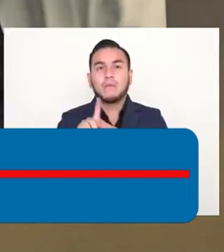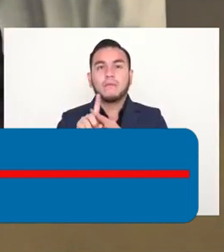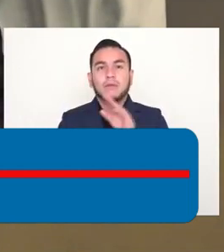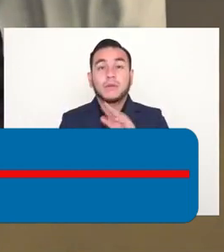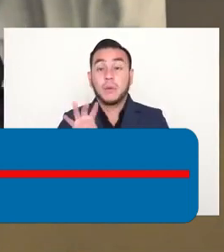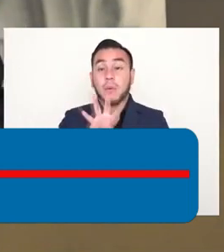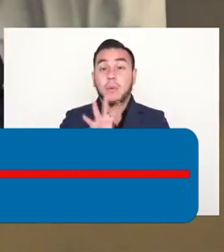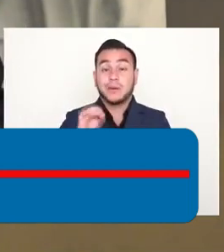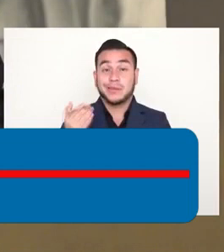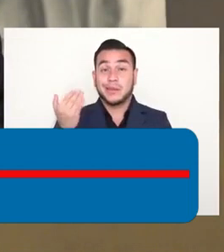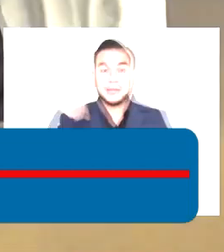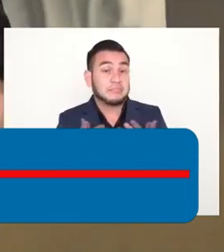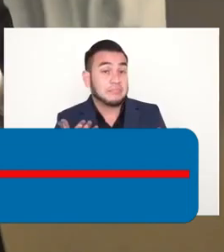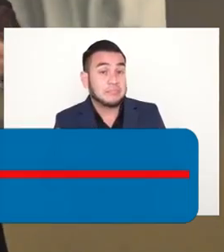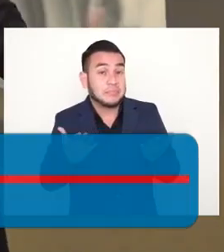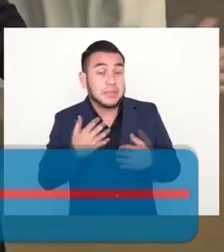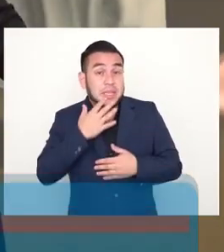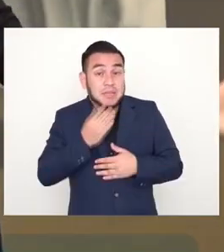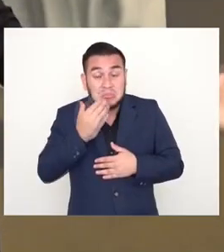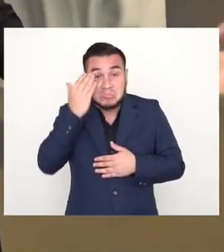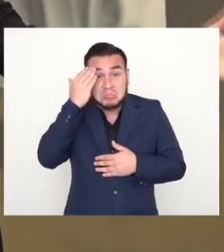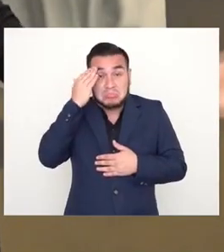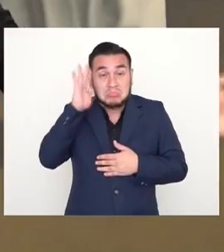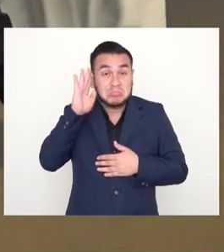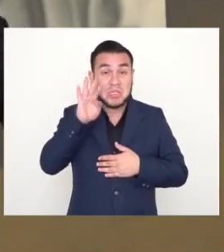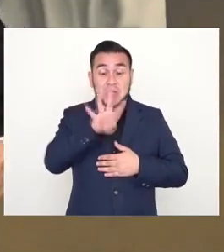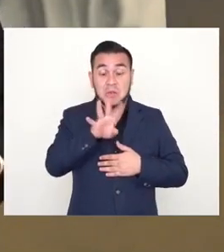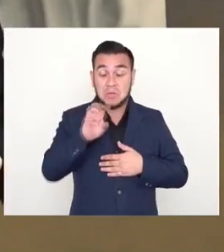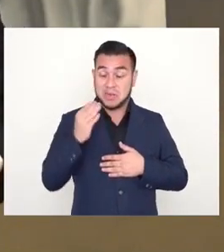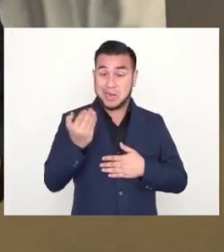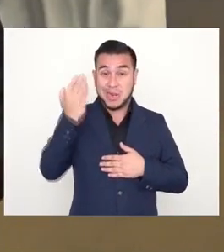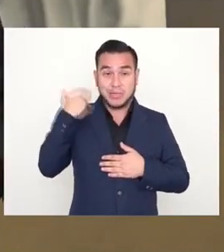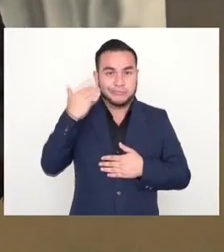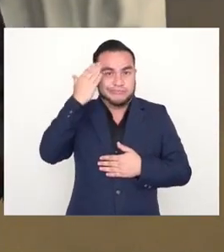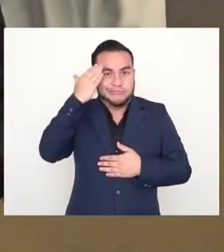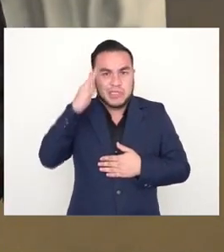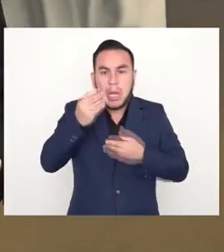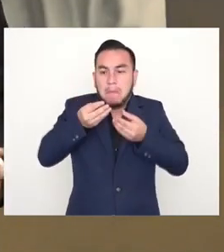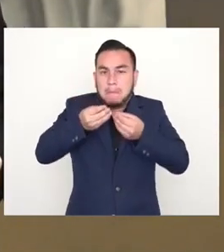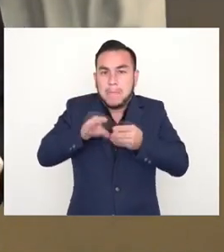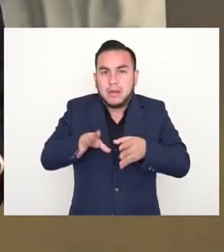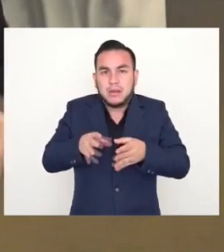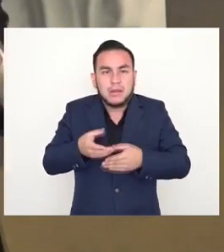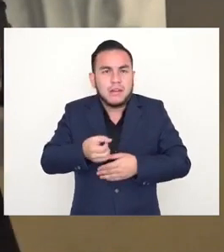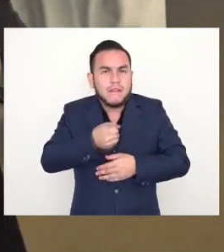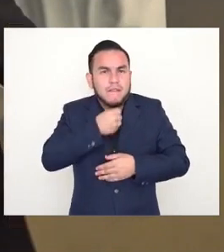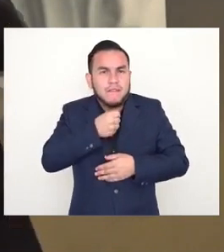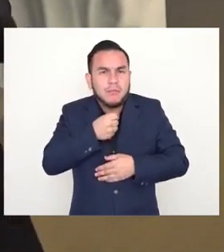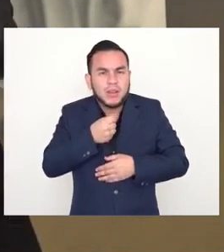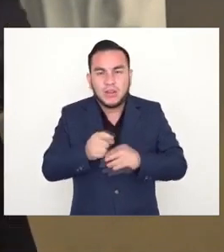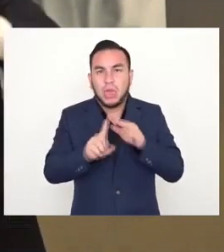cuando no lo sabemos en ninguno de esos cuales en cualquier momento de esos 40 años los archivos se pudieron haber